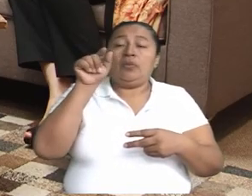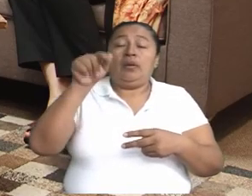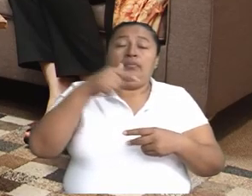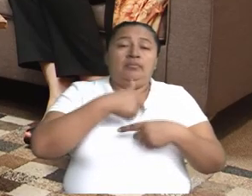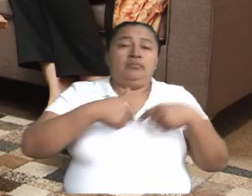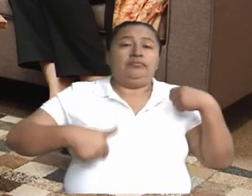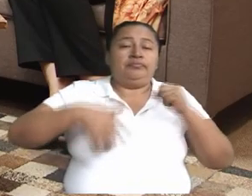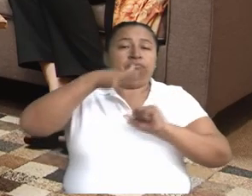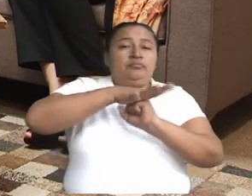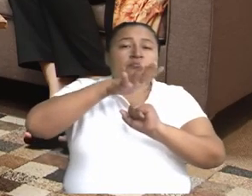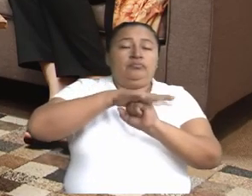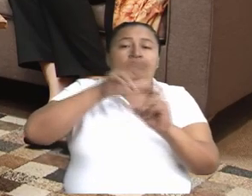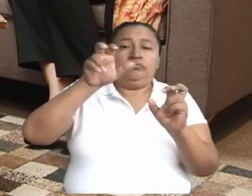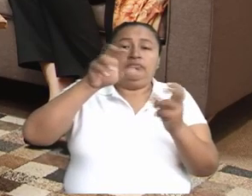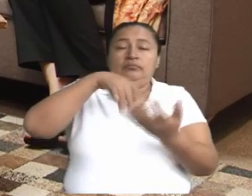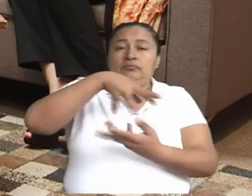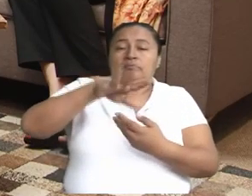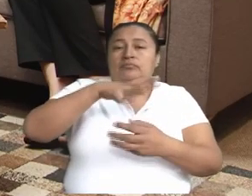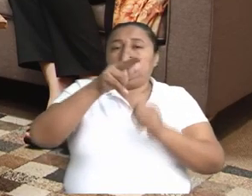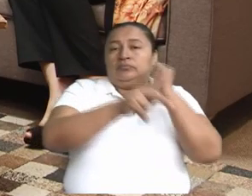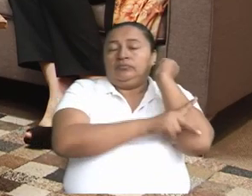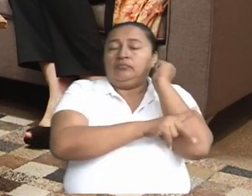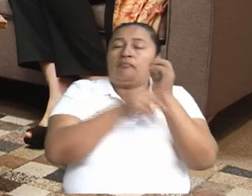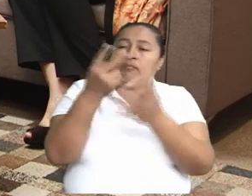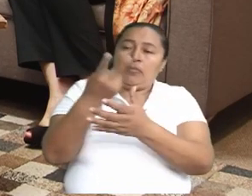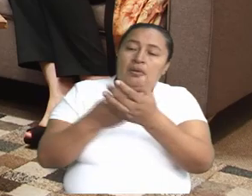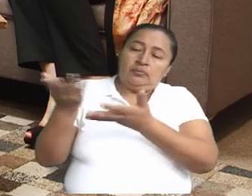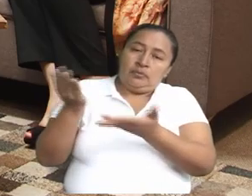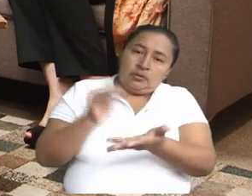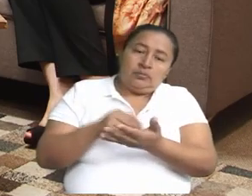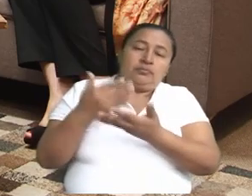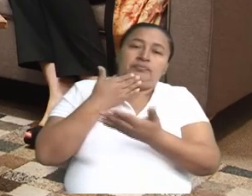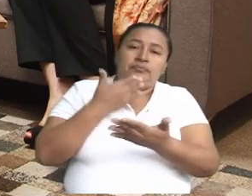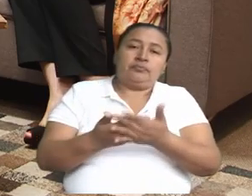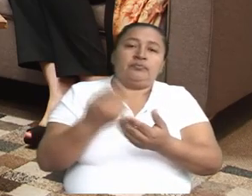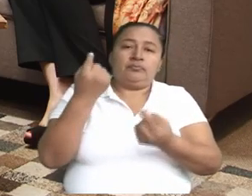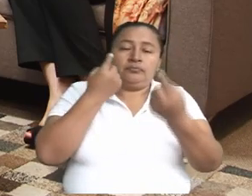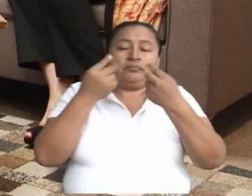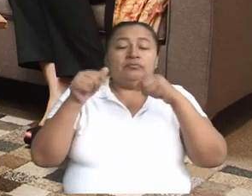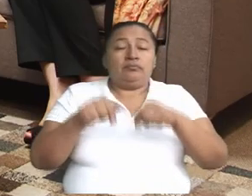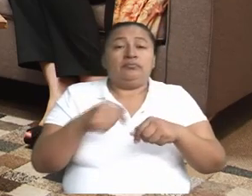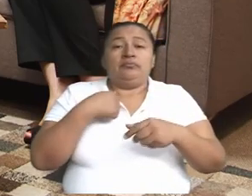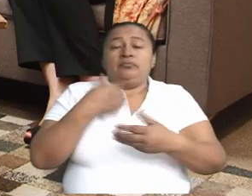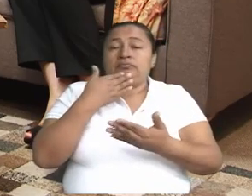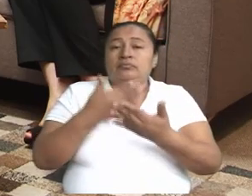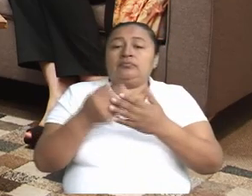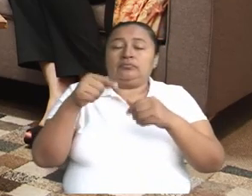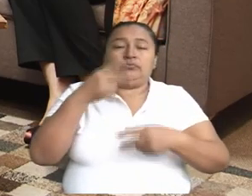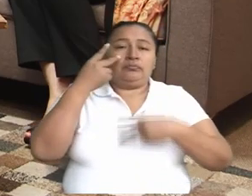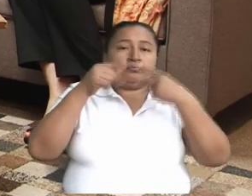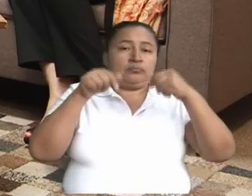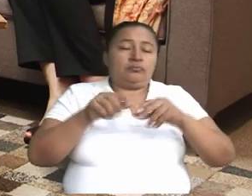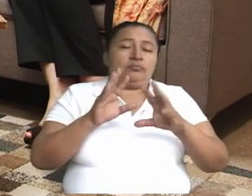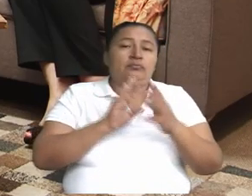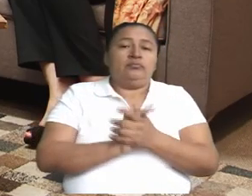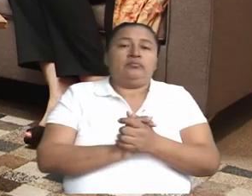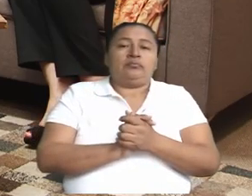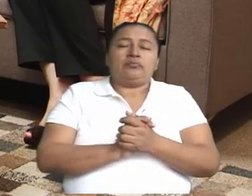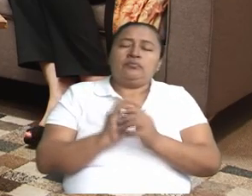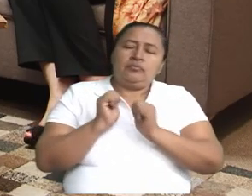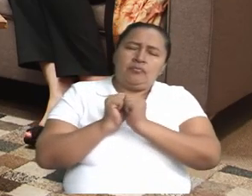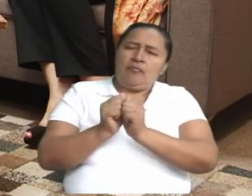nuestra Asamblea Nacional. Pues a ambos, bueno, una vez más, muchas gracias por continuar en esta conversación con nosotros. Pues compañera